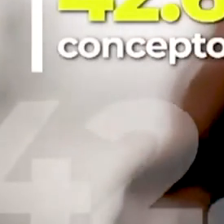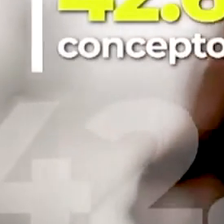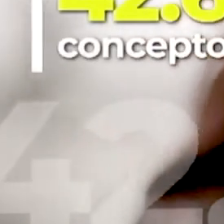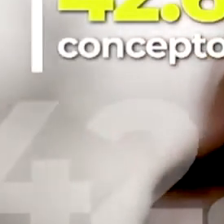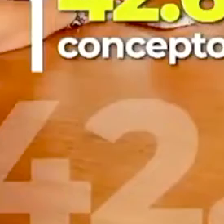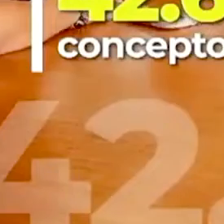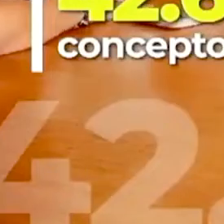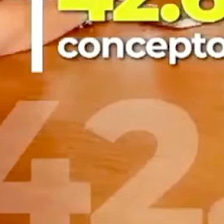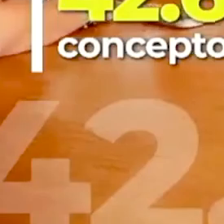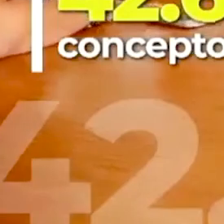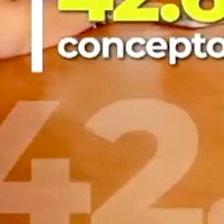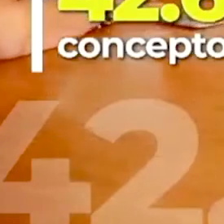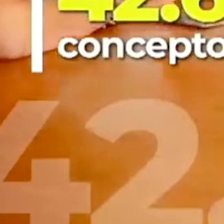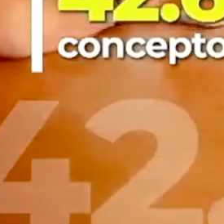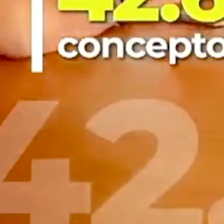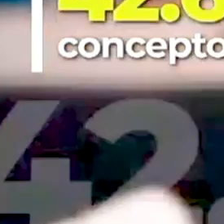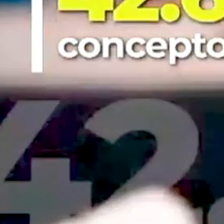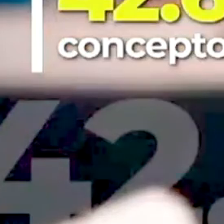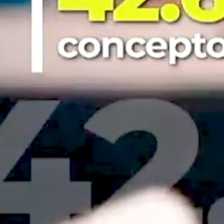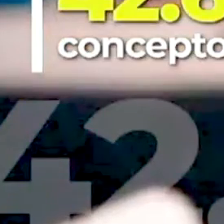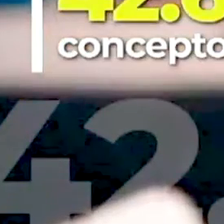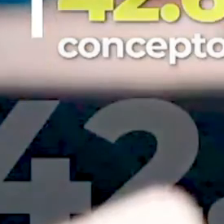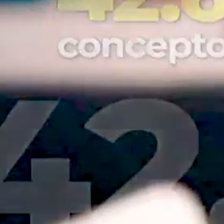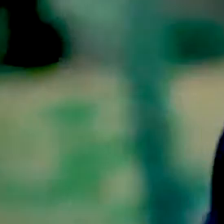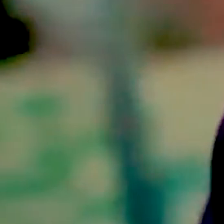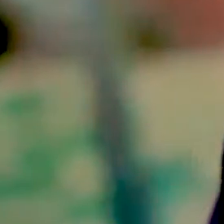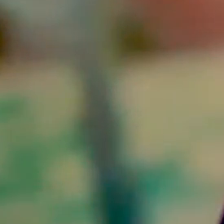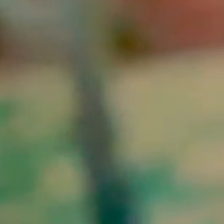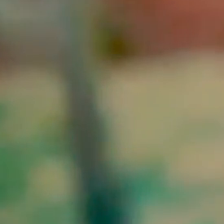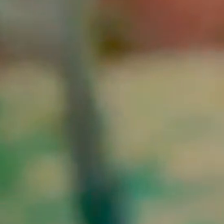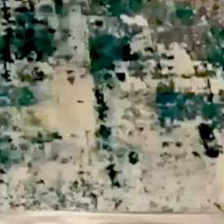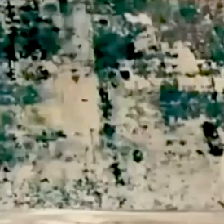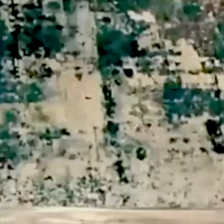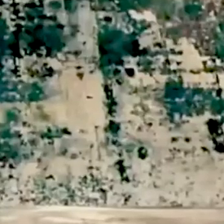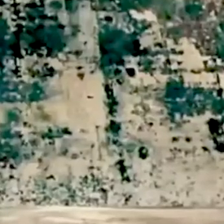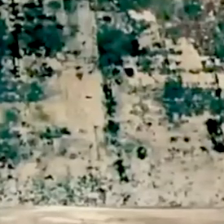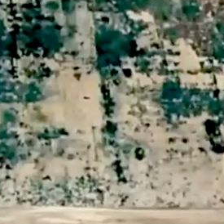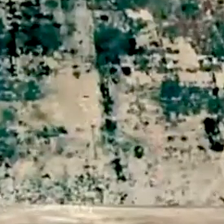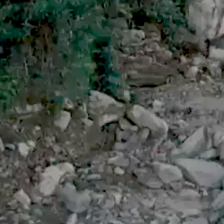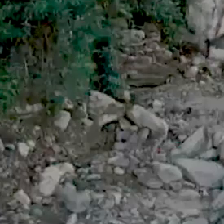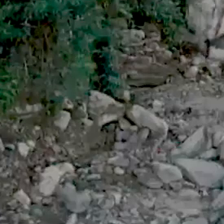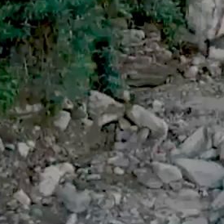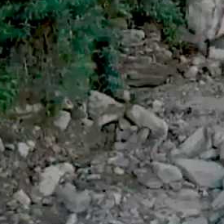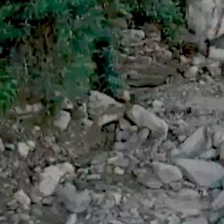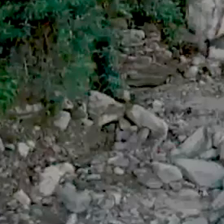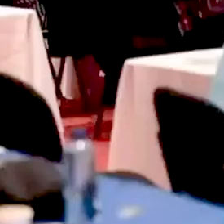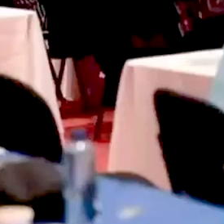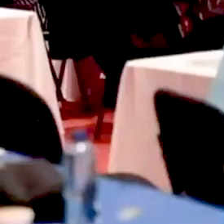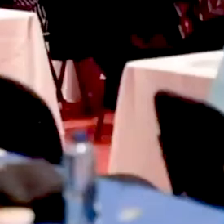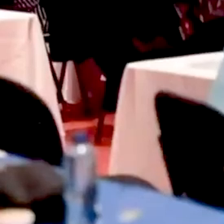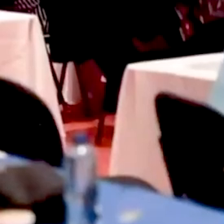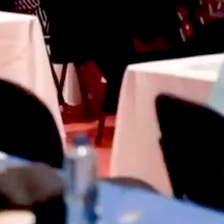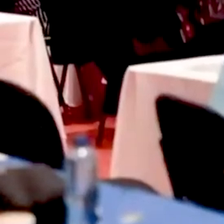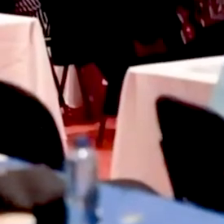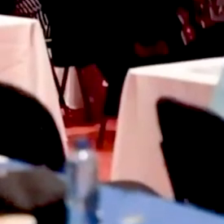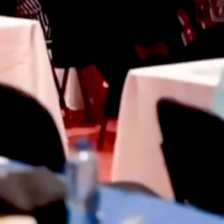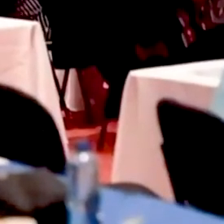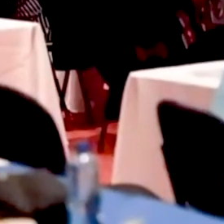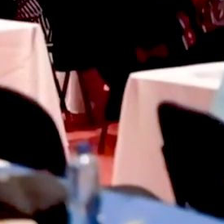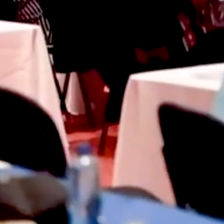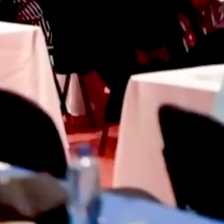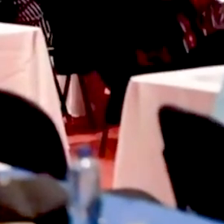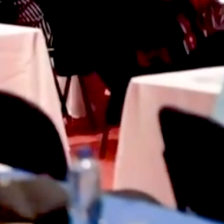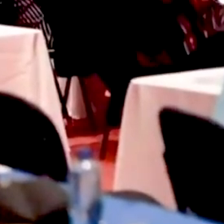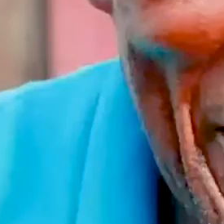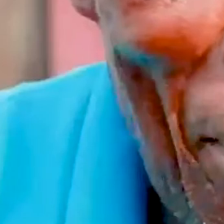Emitió 42.600 conceptos en procesos que adelantaron las autoridades judiciales en el país. Me parece maravilloso que